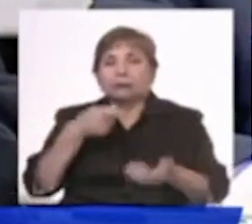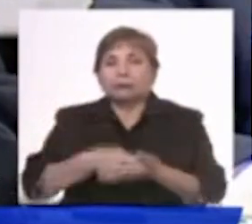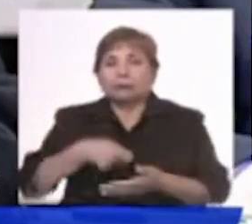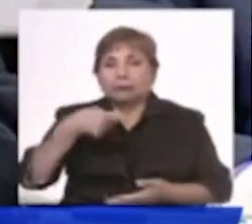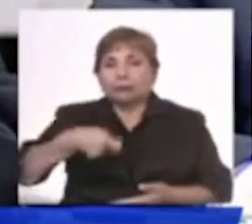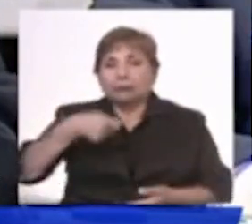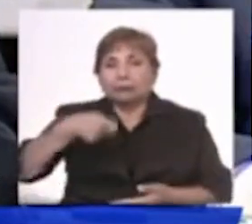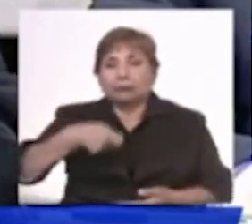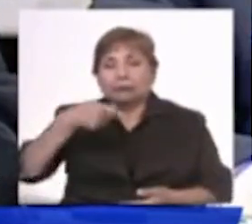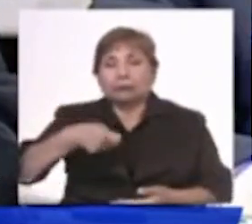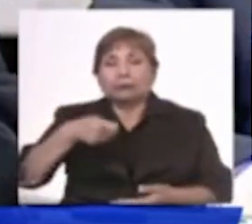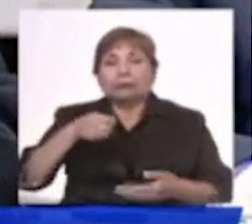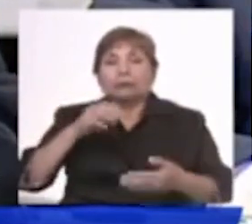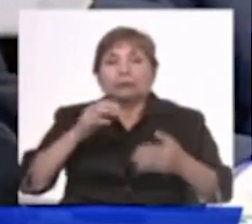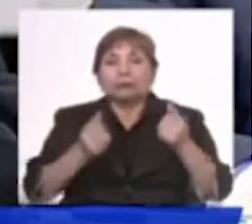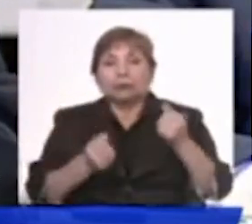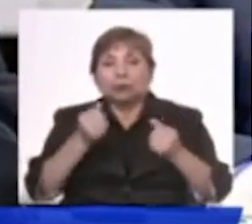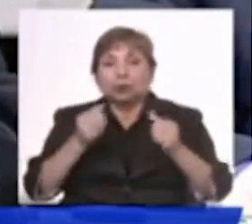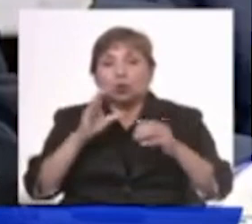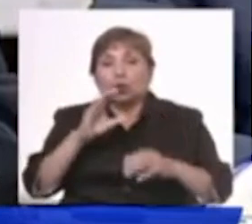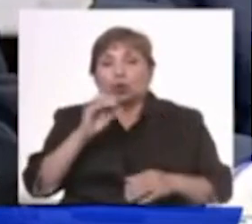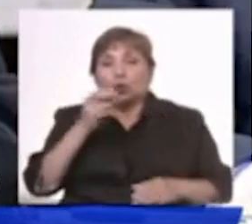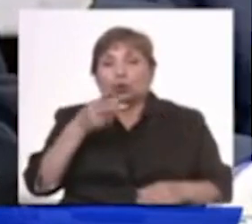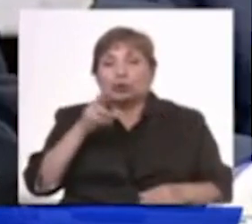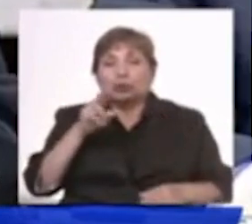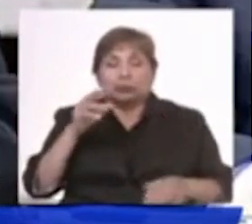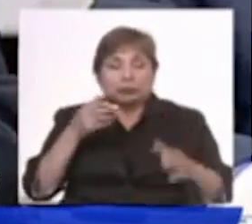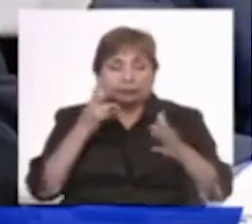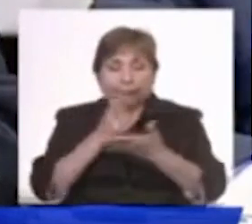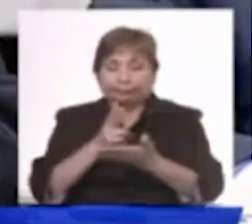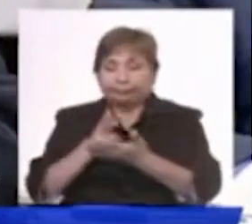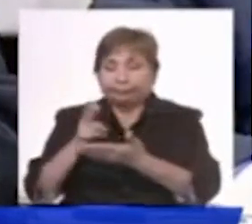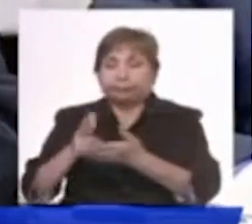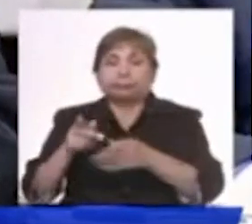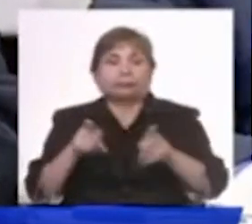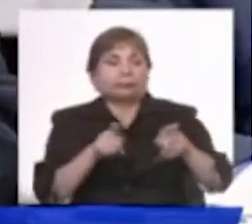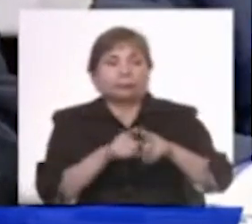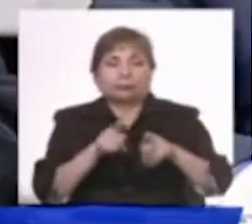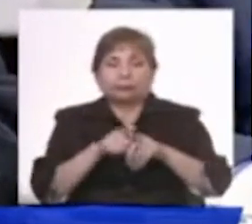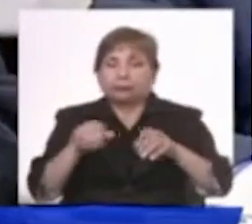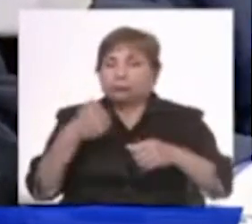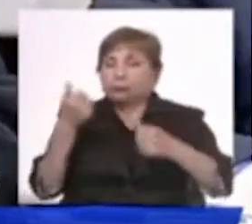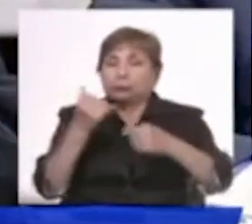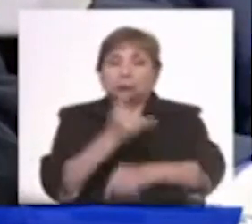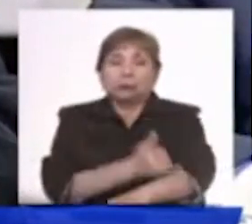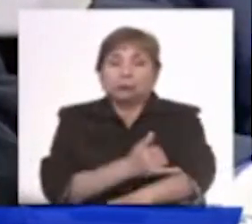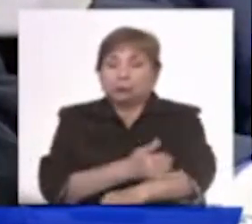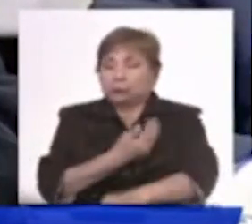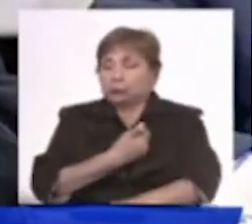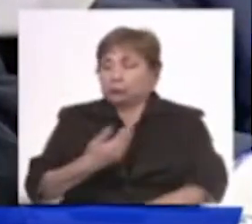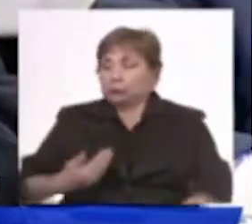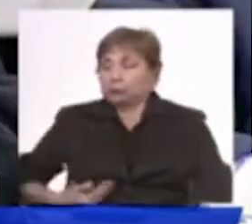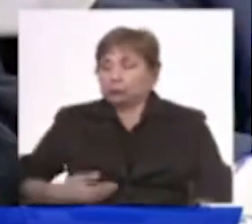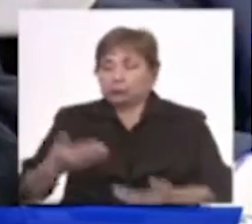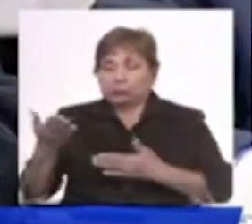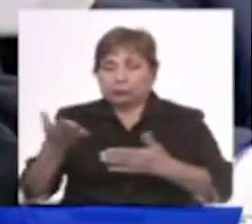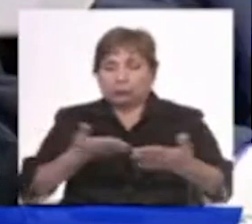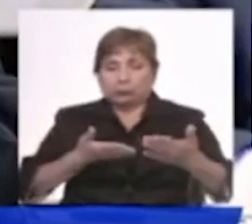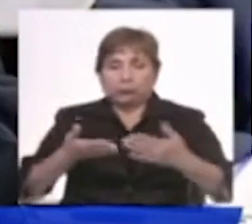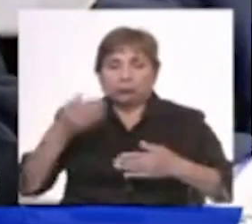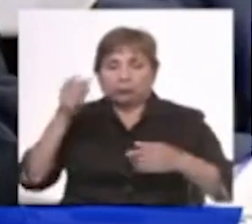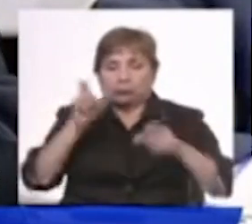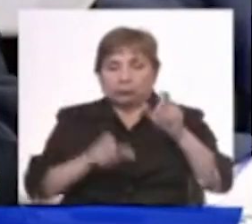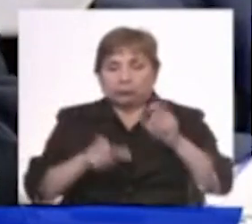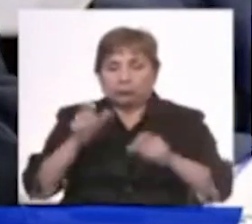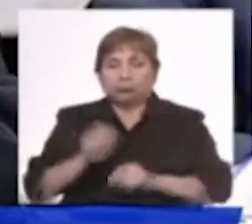alquilar cocheras en las mismas condiciones que lo hacen también otras entidades del Estado para sus servidores